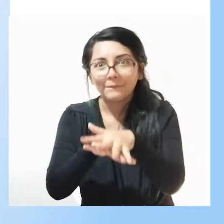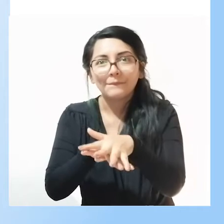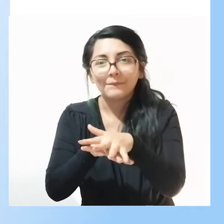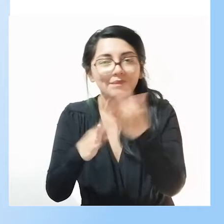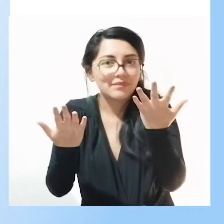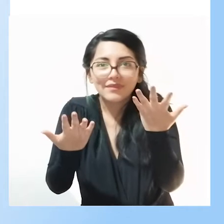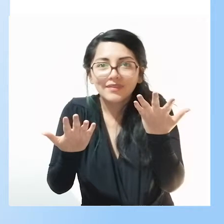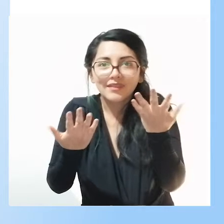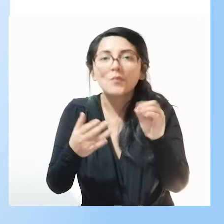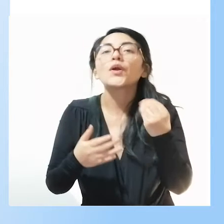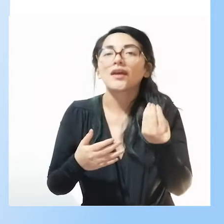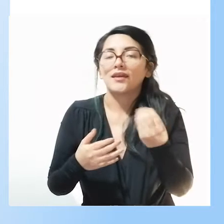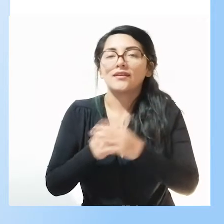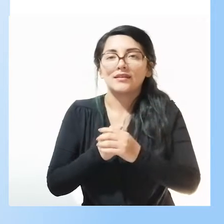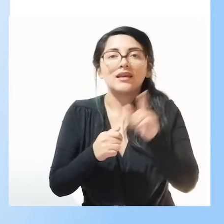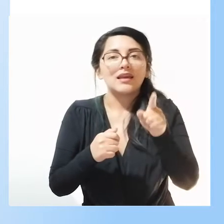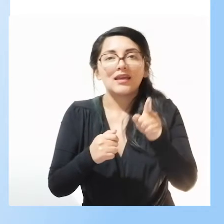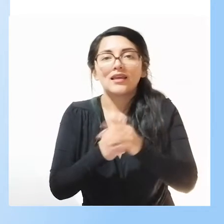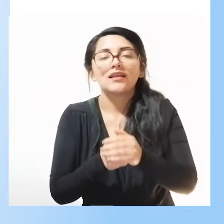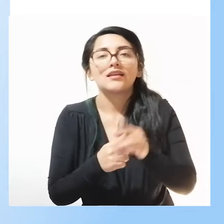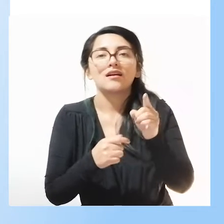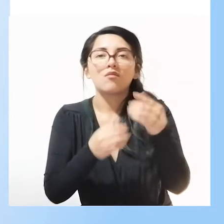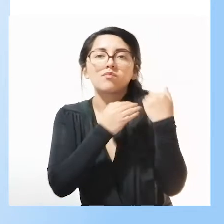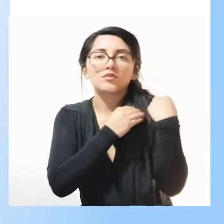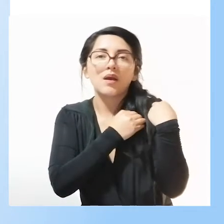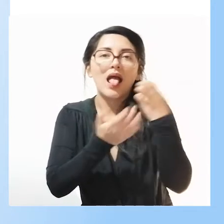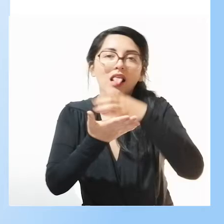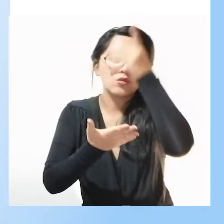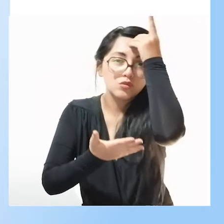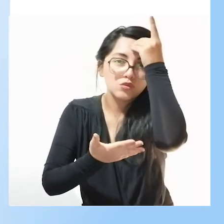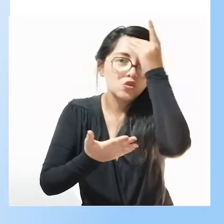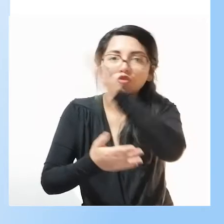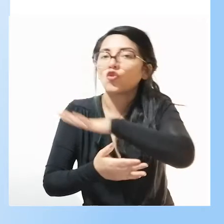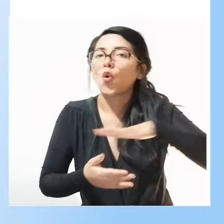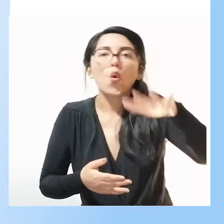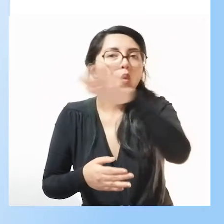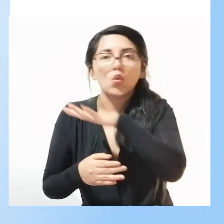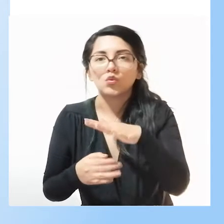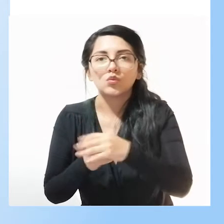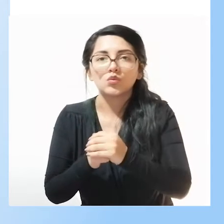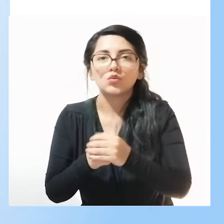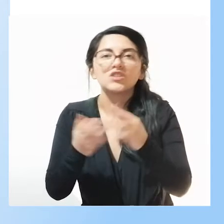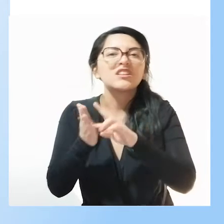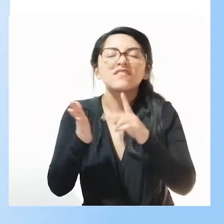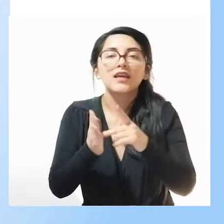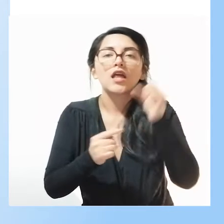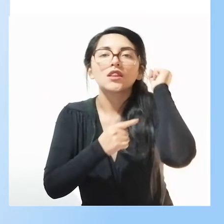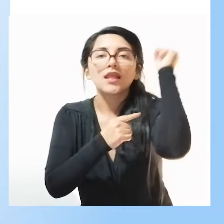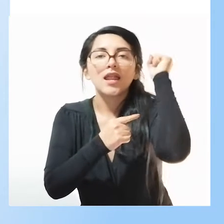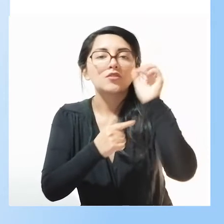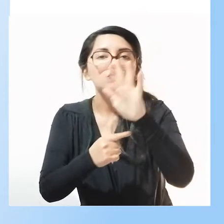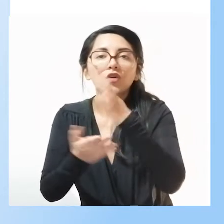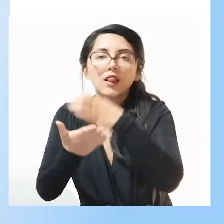sí misma. ¿Por qué? Porque garantiza la educación para todos, es decir, se trabaja desde la perspectiva del derecho, pero